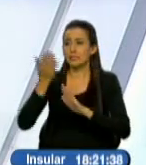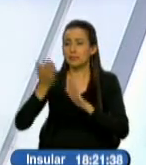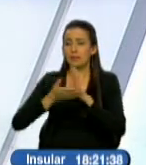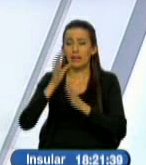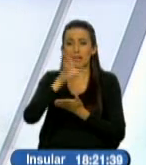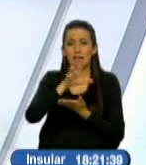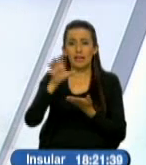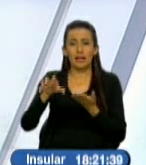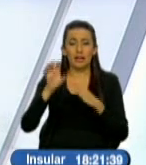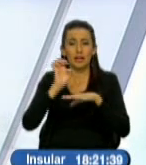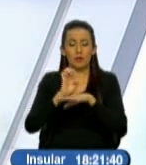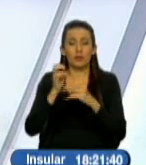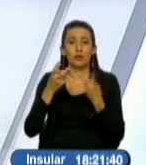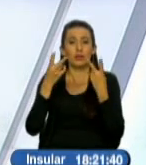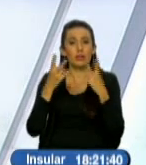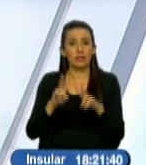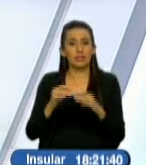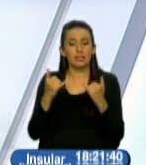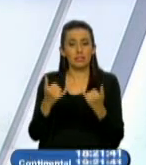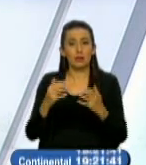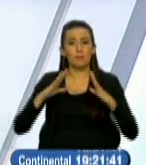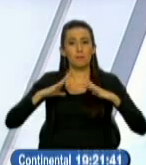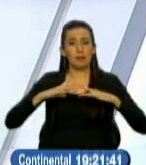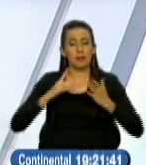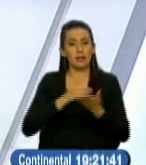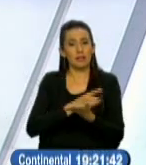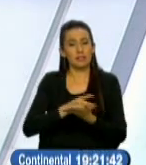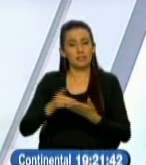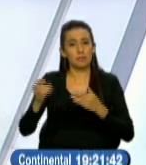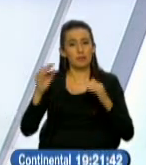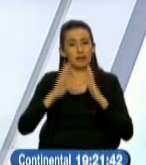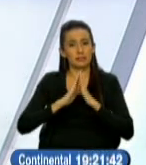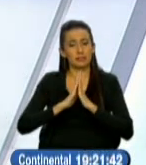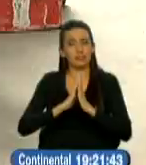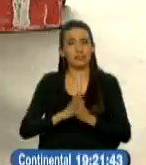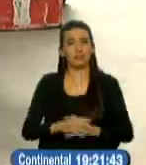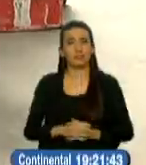del país a propósito de este feriado de Semana Santa.